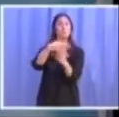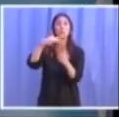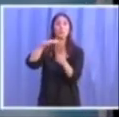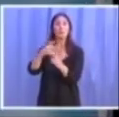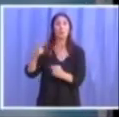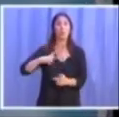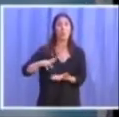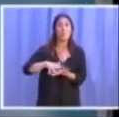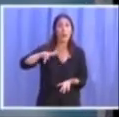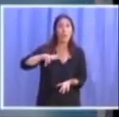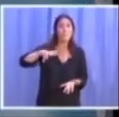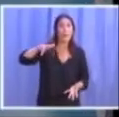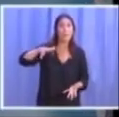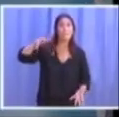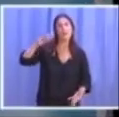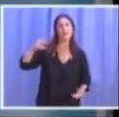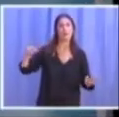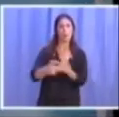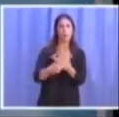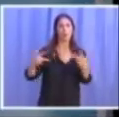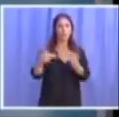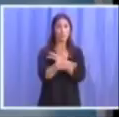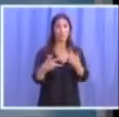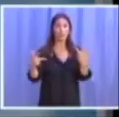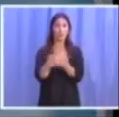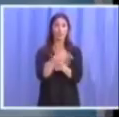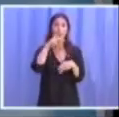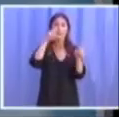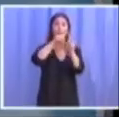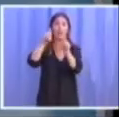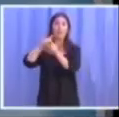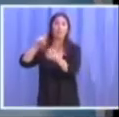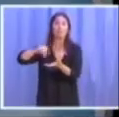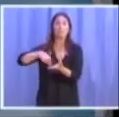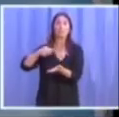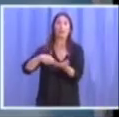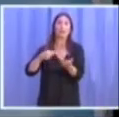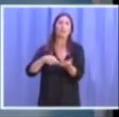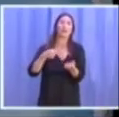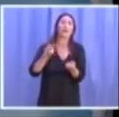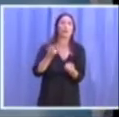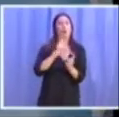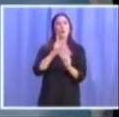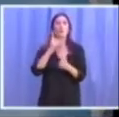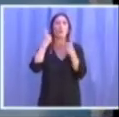aumentando la deuda, que es hacer recortes y dejar que las contratas mantengan sus beneficios a costa de